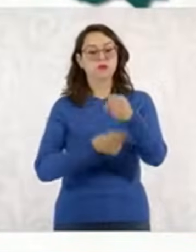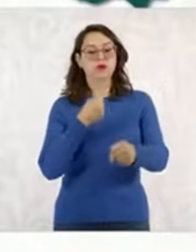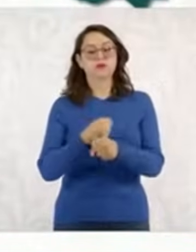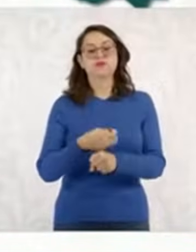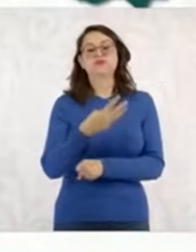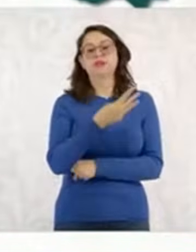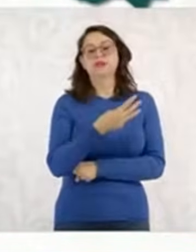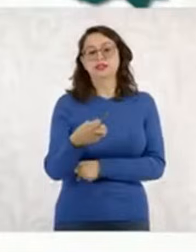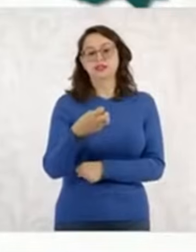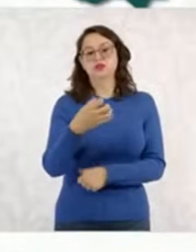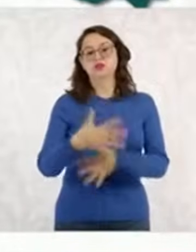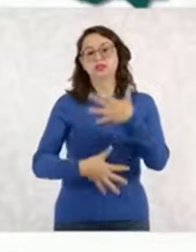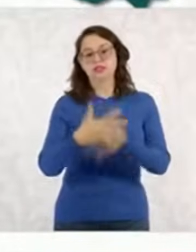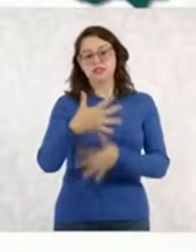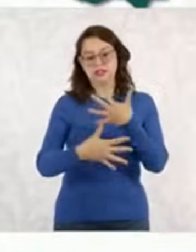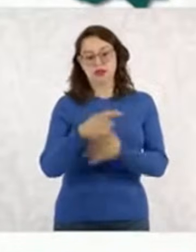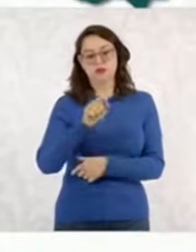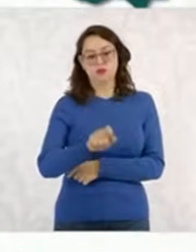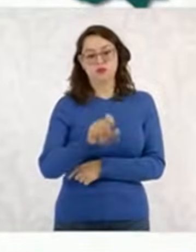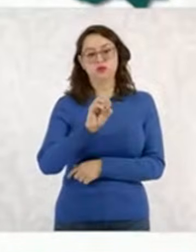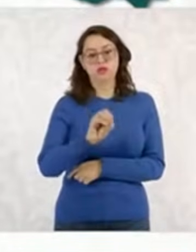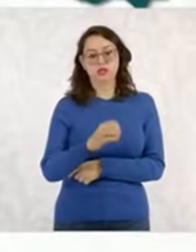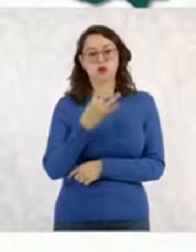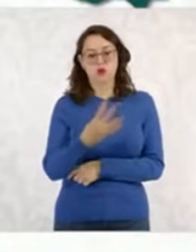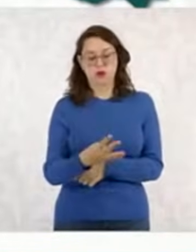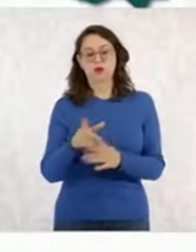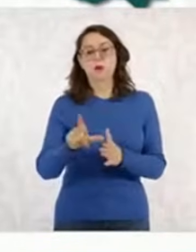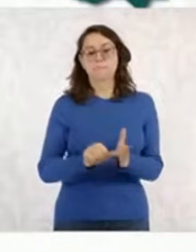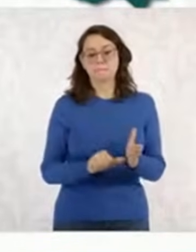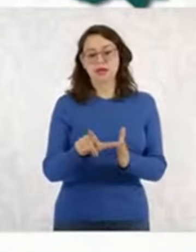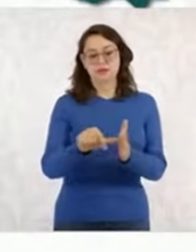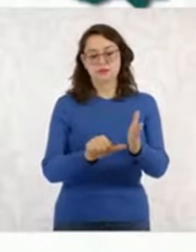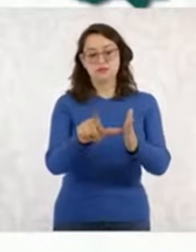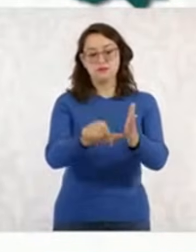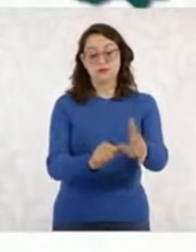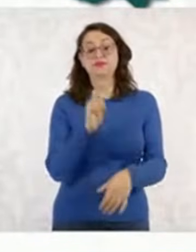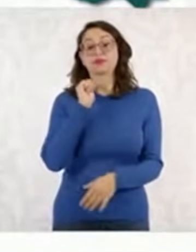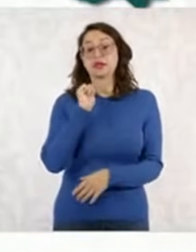315.04 pesos diarios. En términos mensuales, esto representa